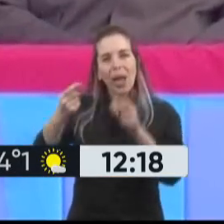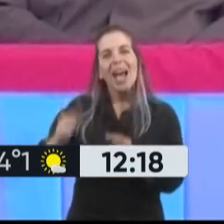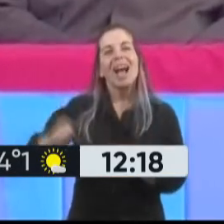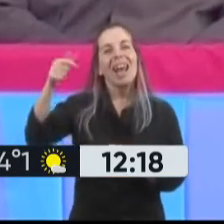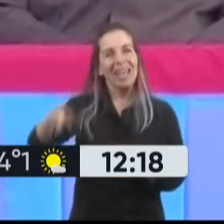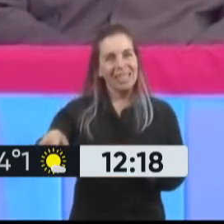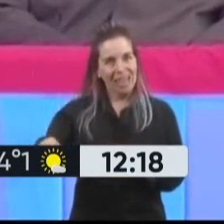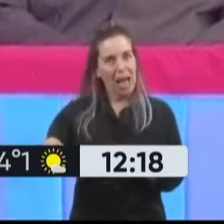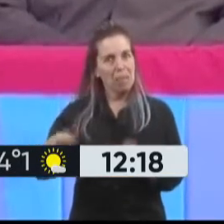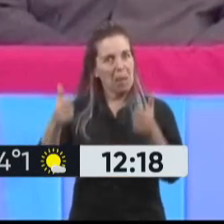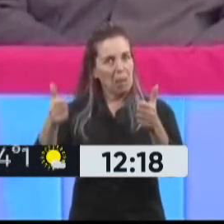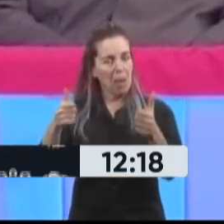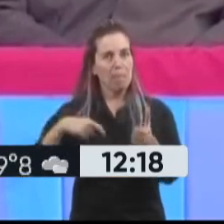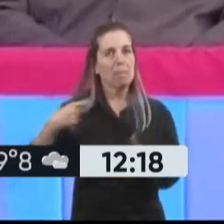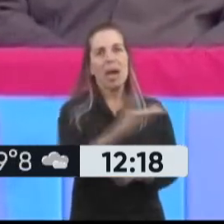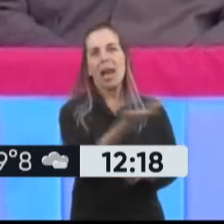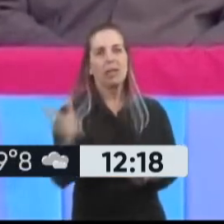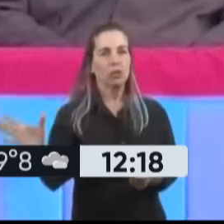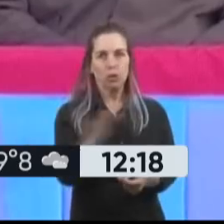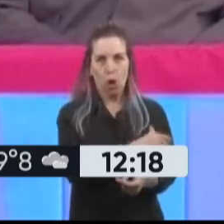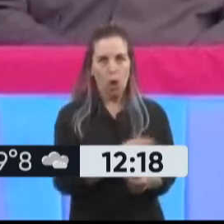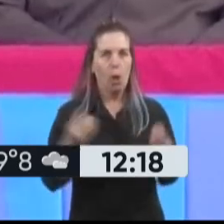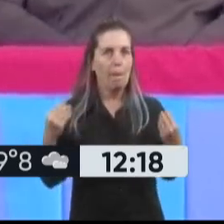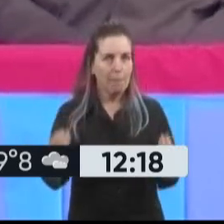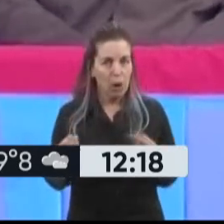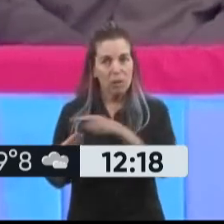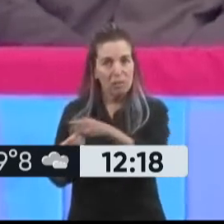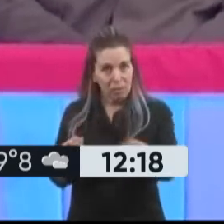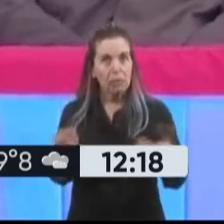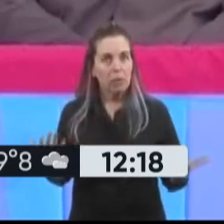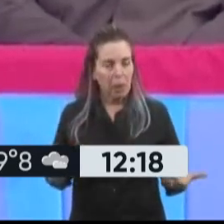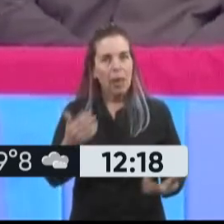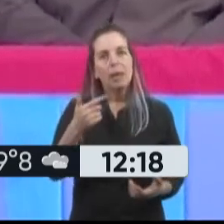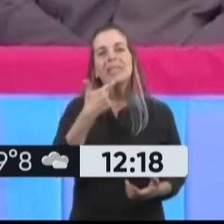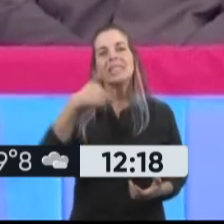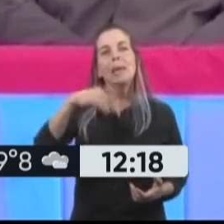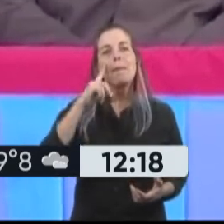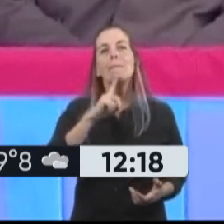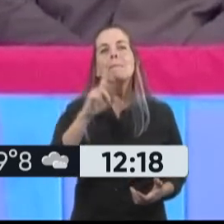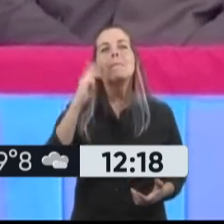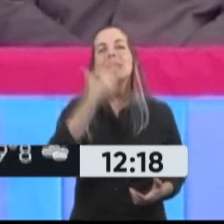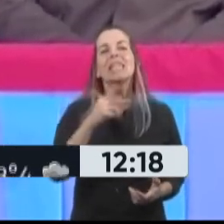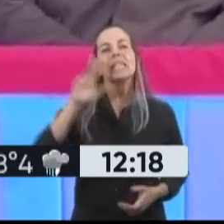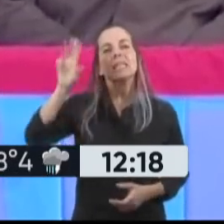para el conjunto de la sociedad. Porque mal que les pese, Adam Smith tenía razón.